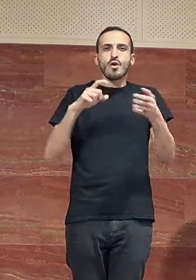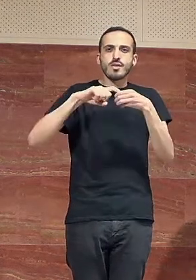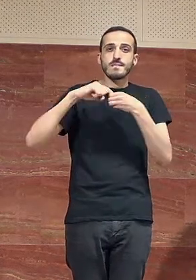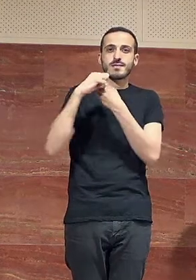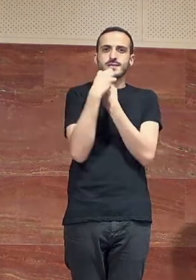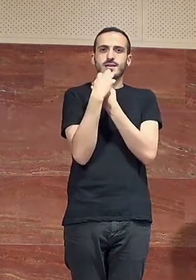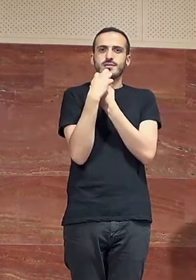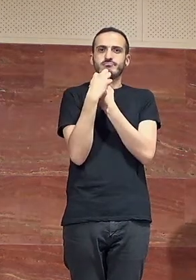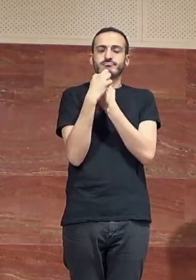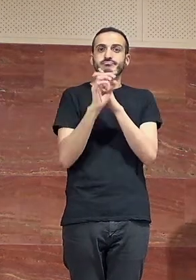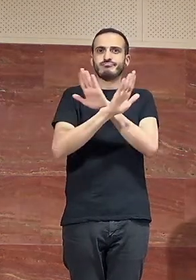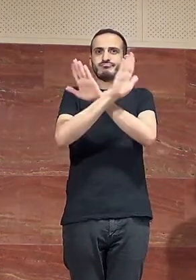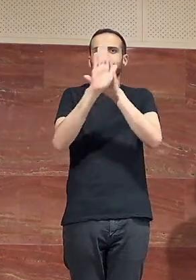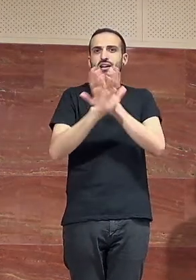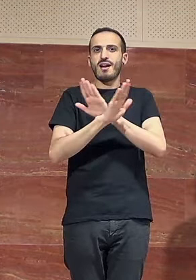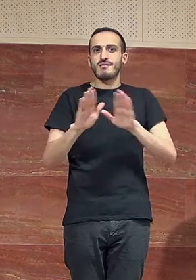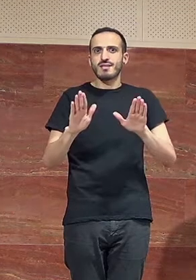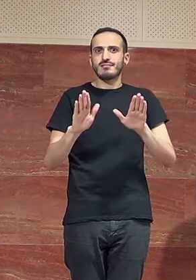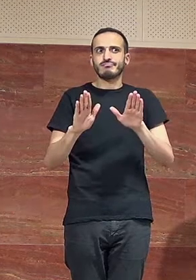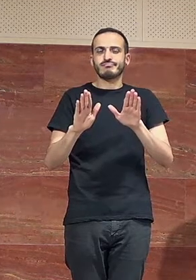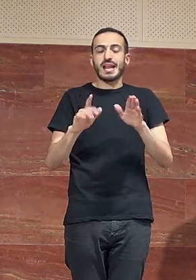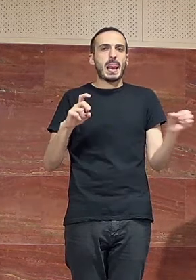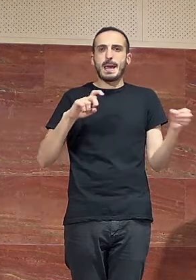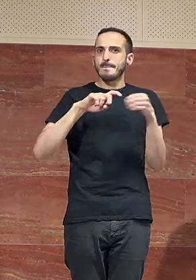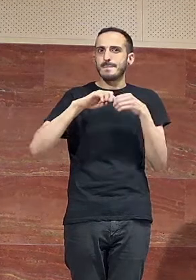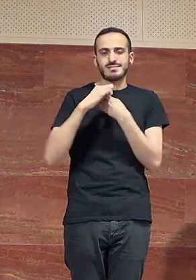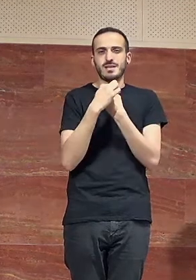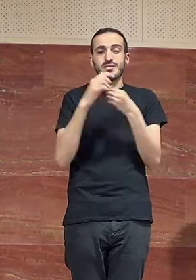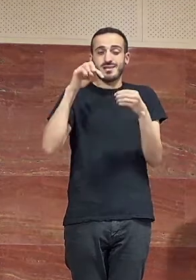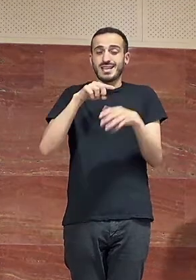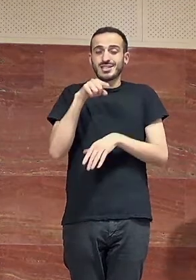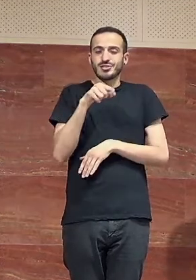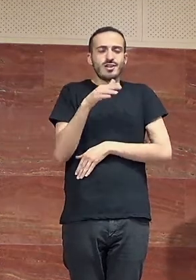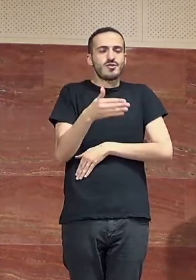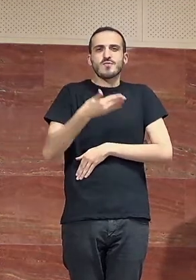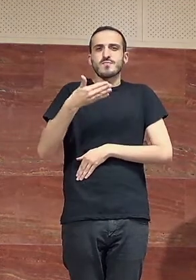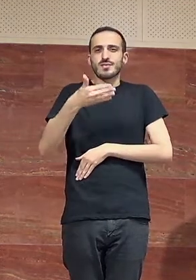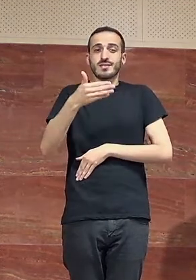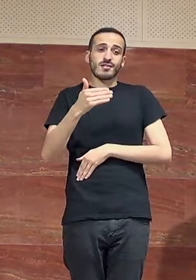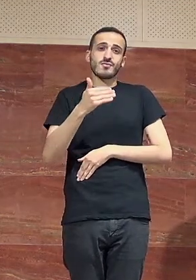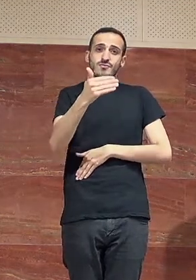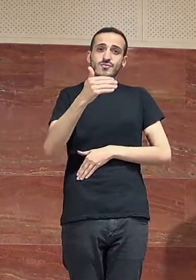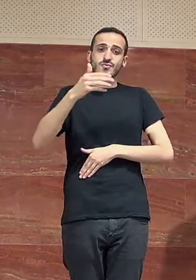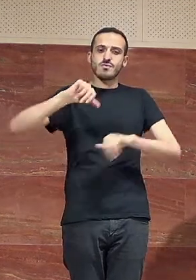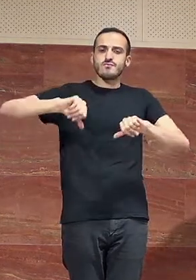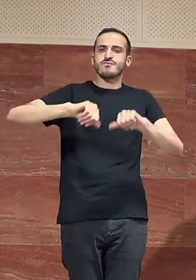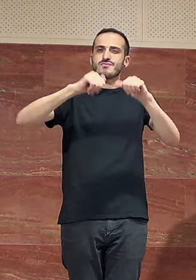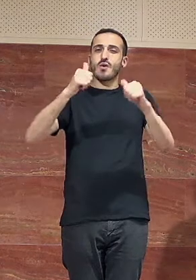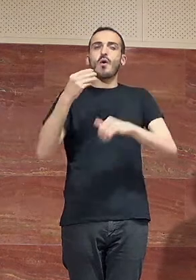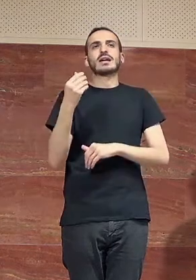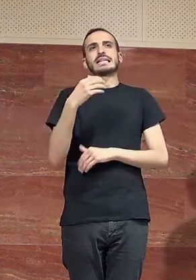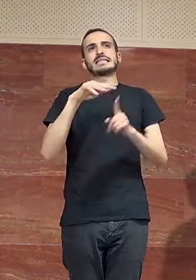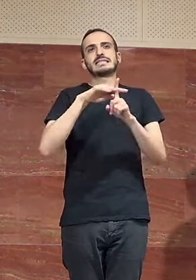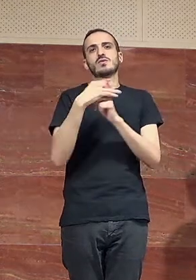hemos descubierto a través de la ética, que efectivamente es la participación lo que permite sacar adelante mi proyecto vital y, por lo tanto, tiene que ver con mi